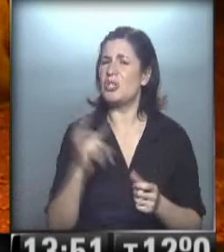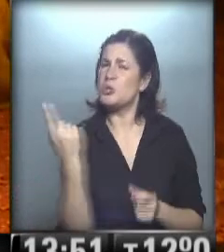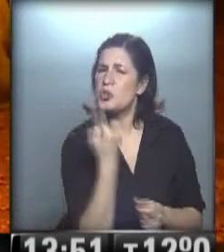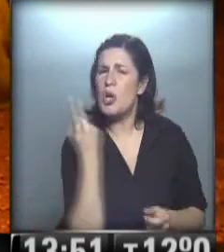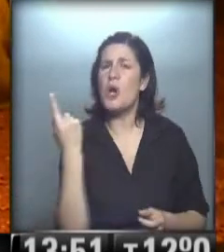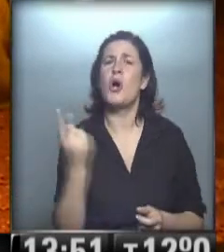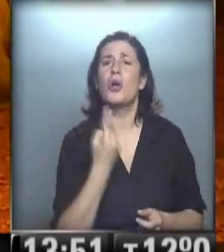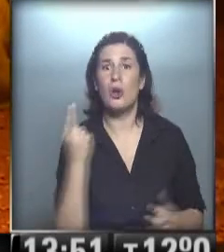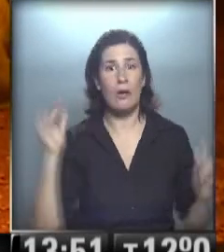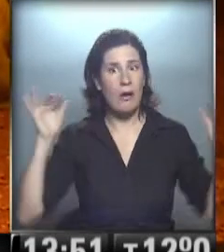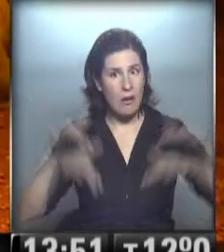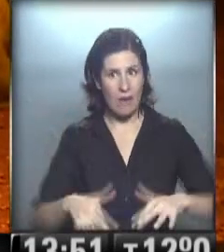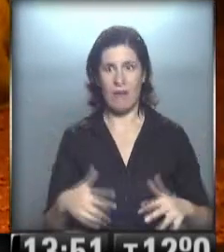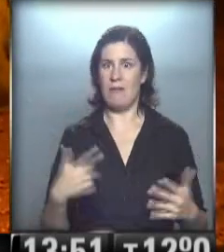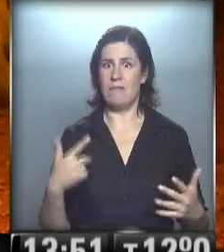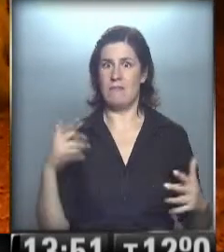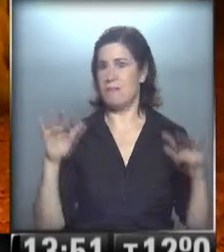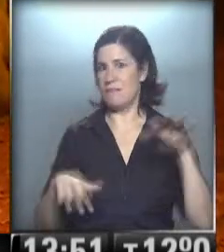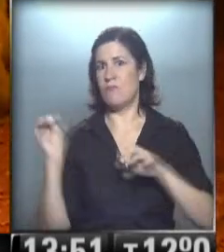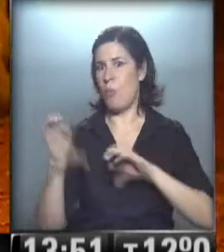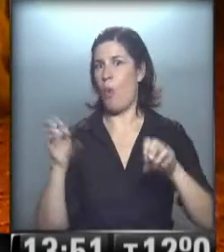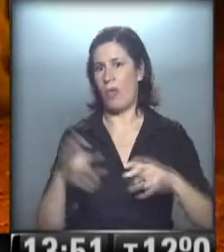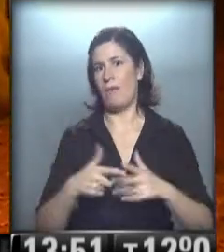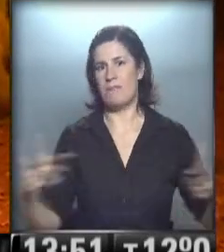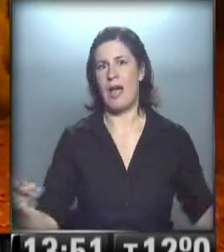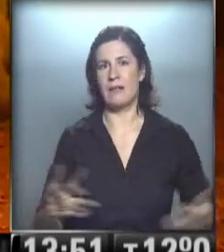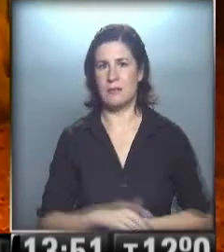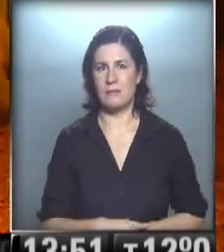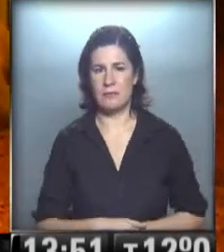se vuelva un lugar donde vale la pena vivir. No sé si notaste cómo me extiendo.